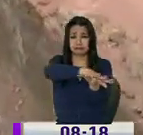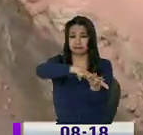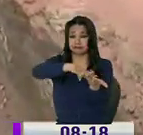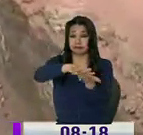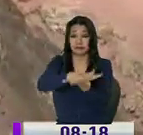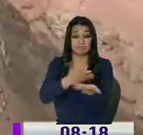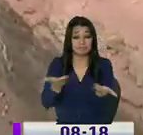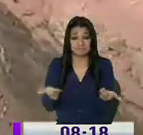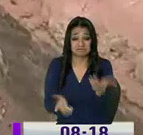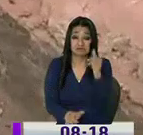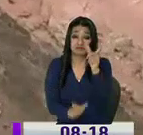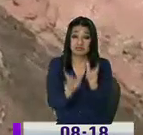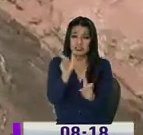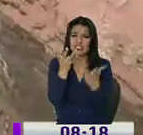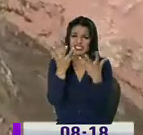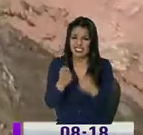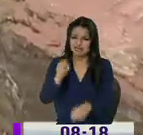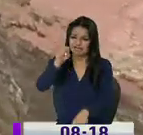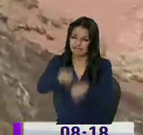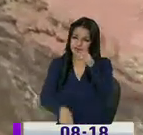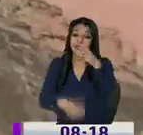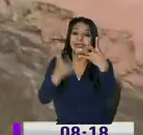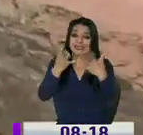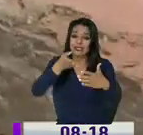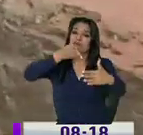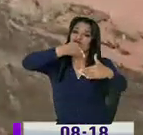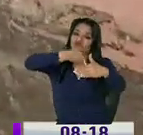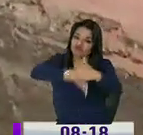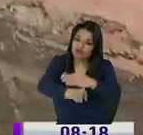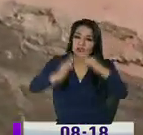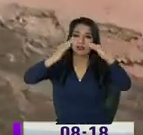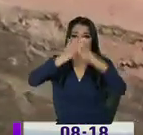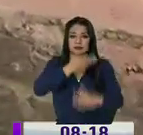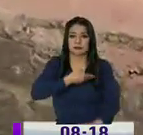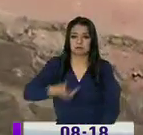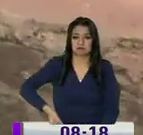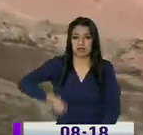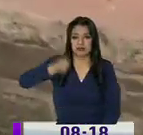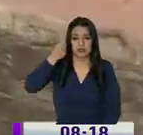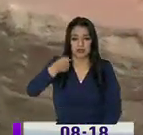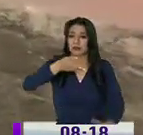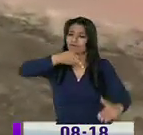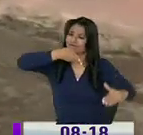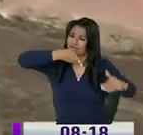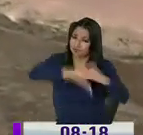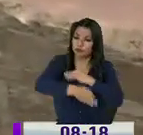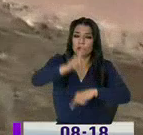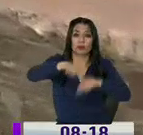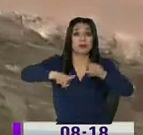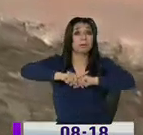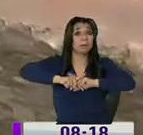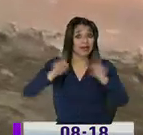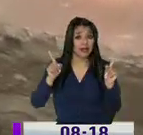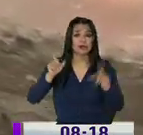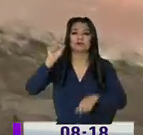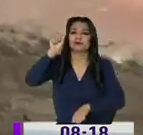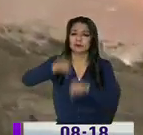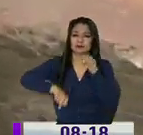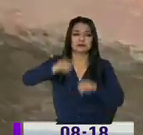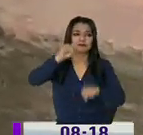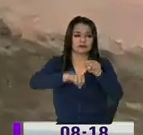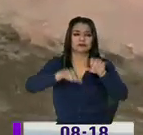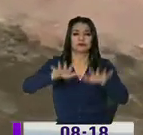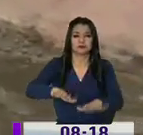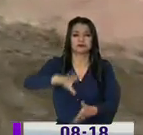redundancia, manifestantes intentaron ingresar a la Plaza Grande, no lo lograron, pero lo que sí han logrado es destruir al casco